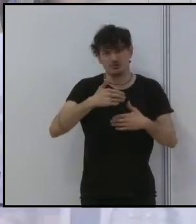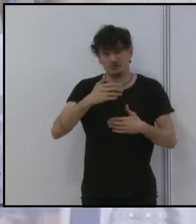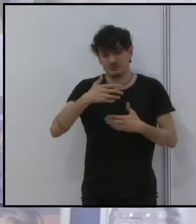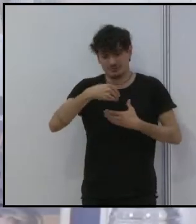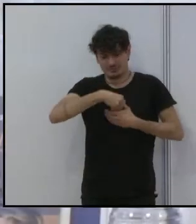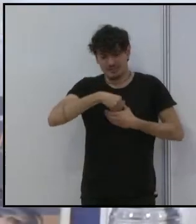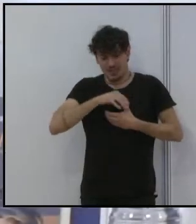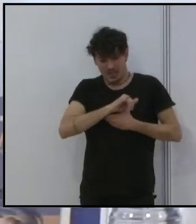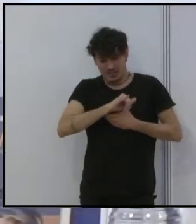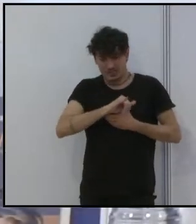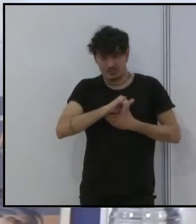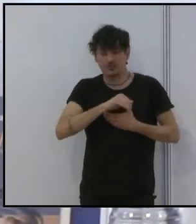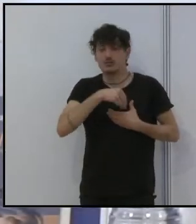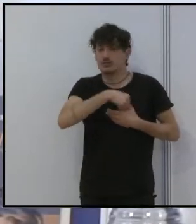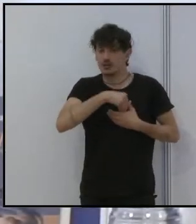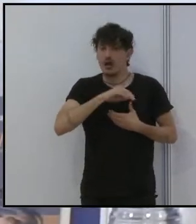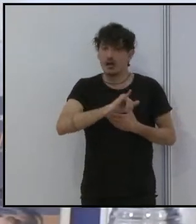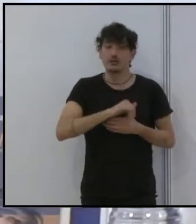Y sobre todo,